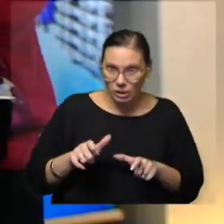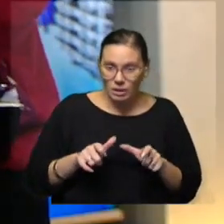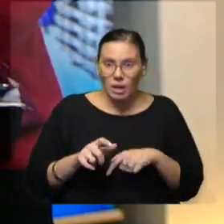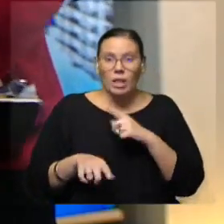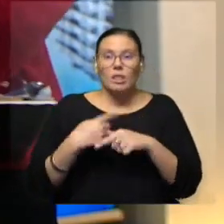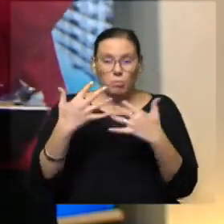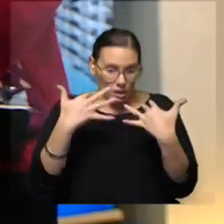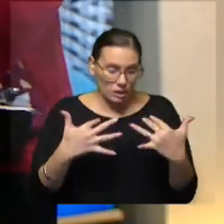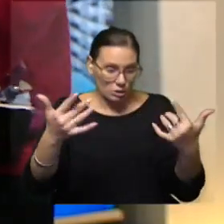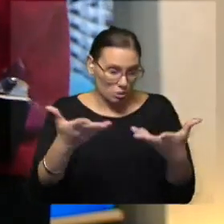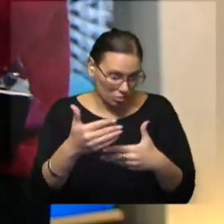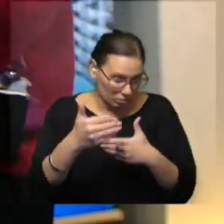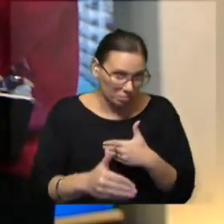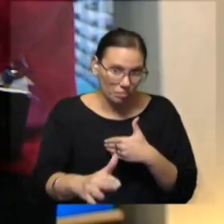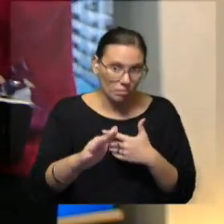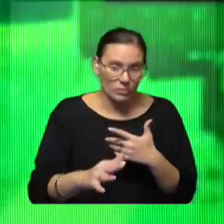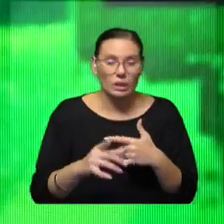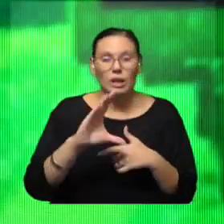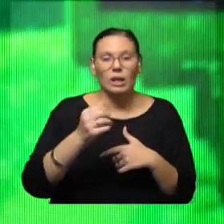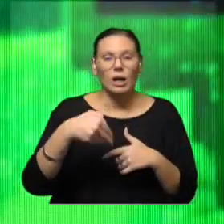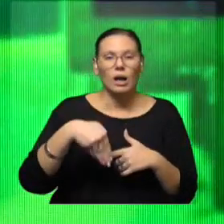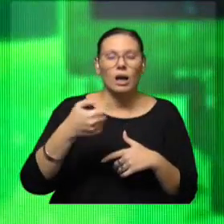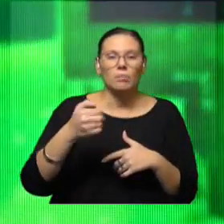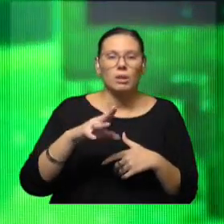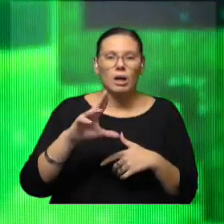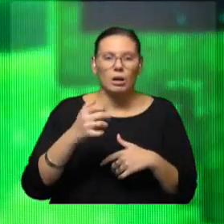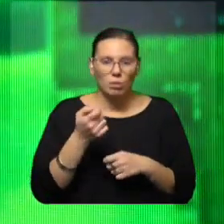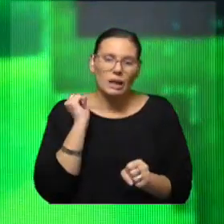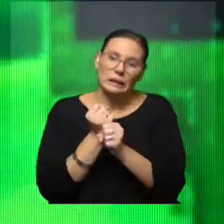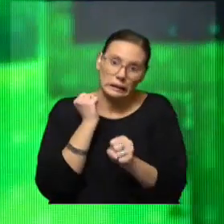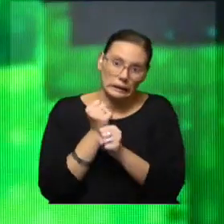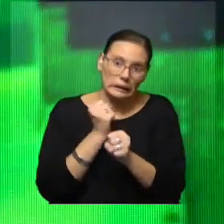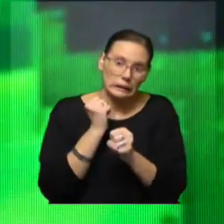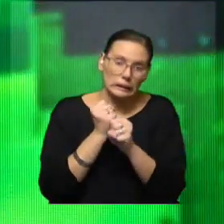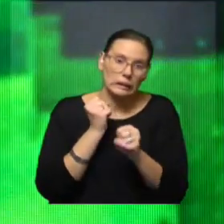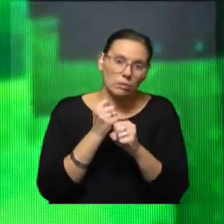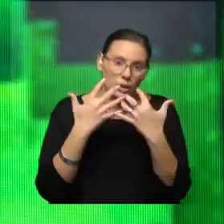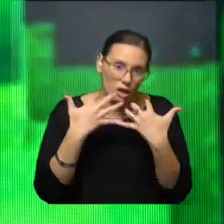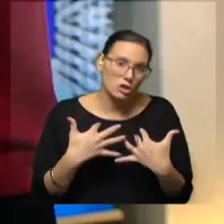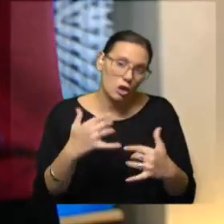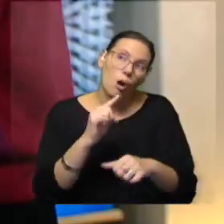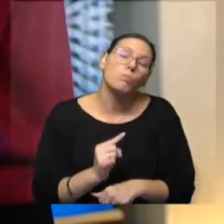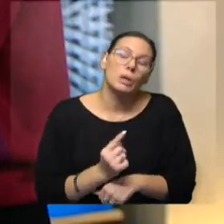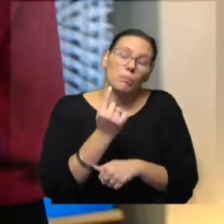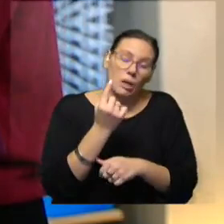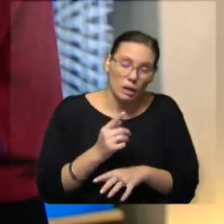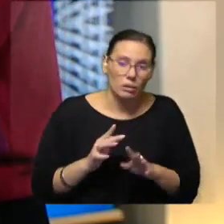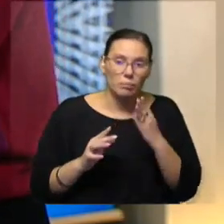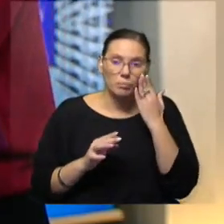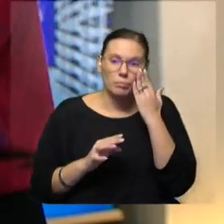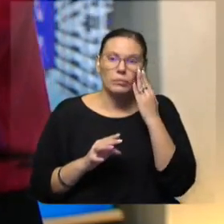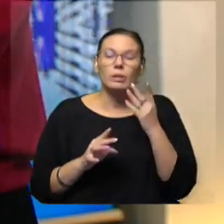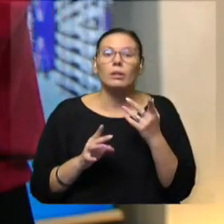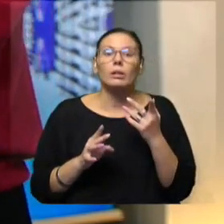después de este show, digamos, ¿no? Después de la Camacuá, ¿no? Que uno trabaja mucho también, ¿no? Para hacer un show, hermoso, el primero, todo así.